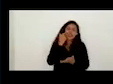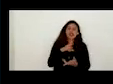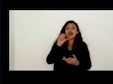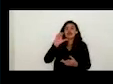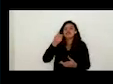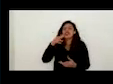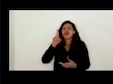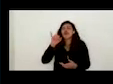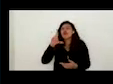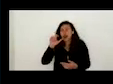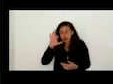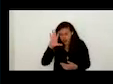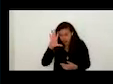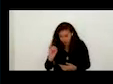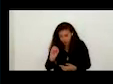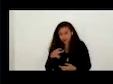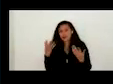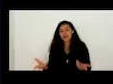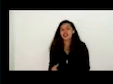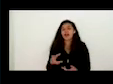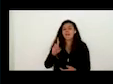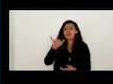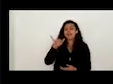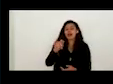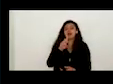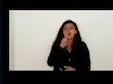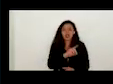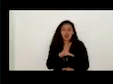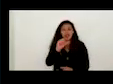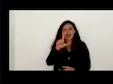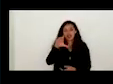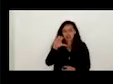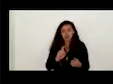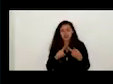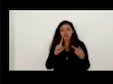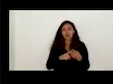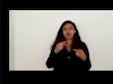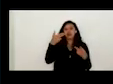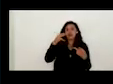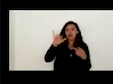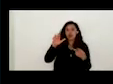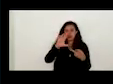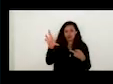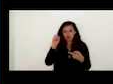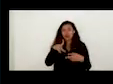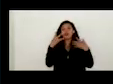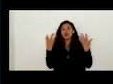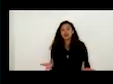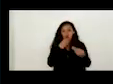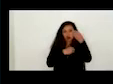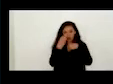fólico, vitamina D, calcio, hierro, que en una alimentación basada